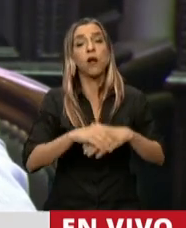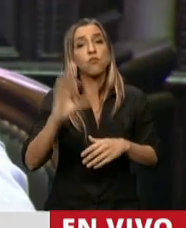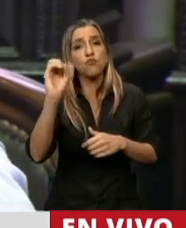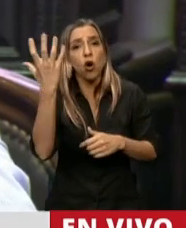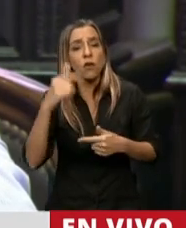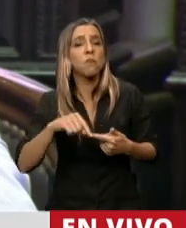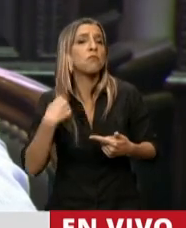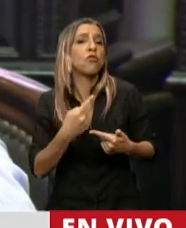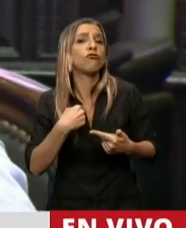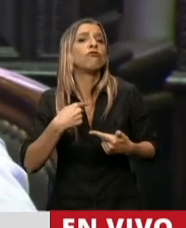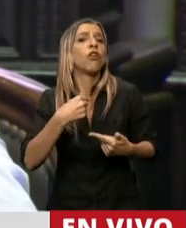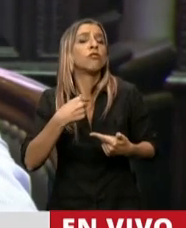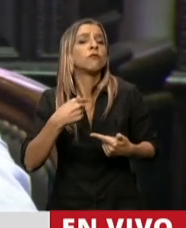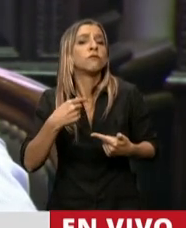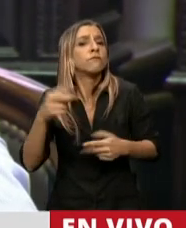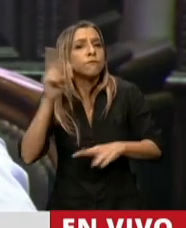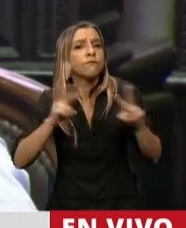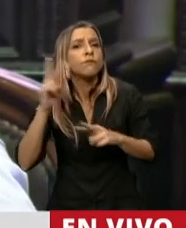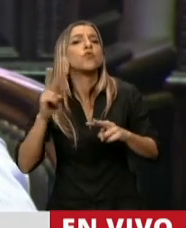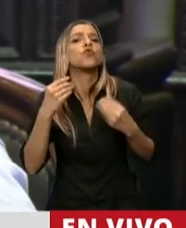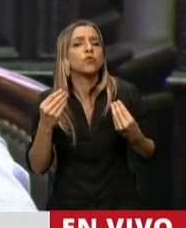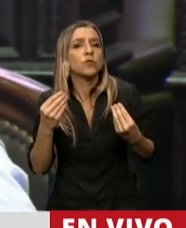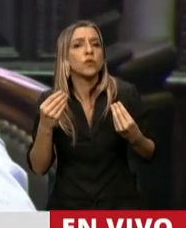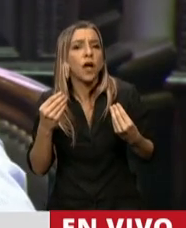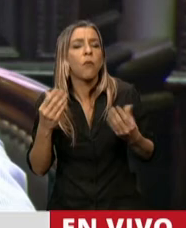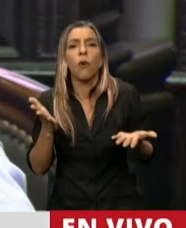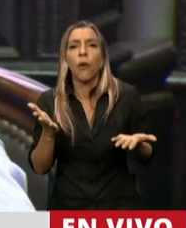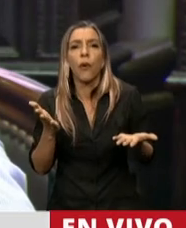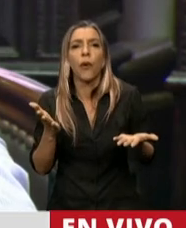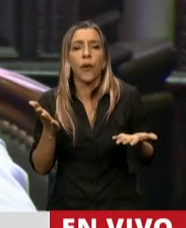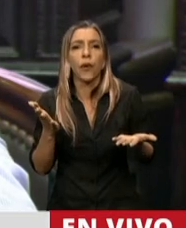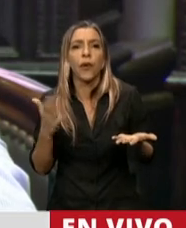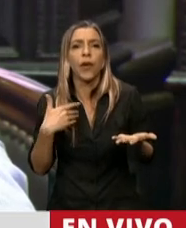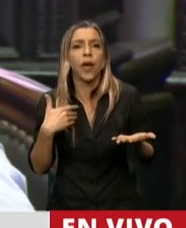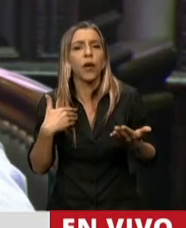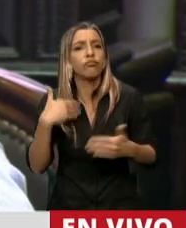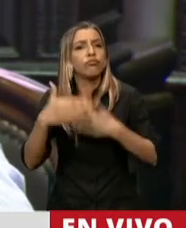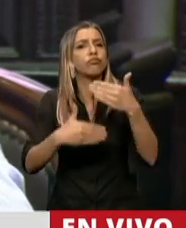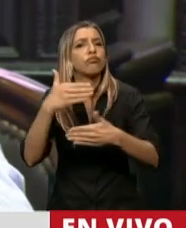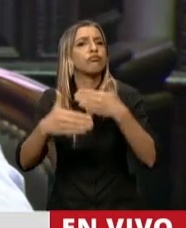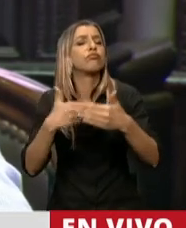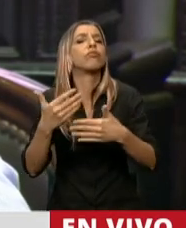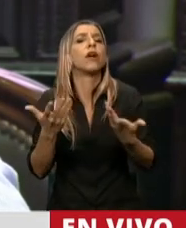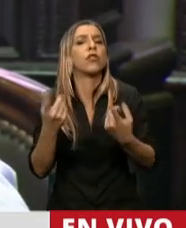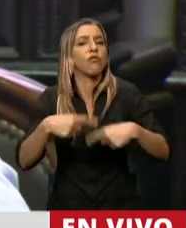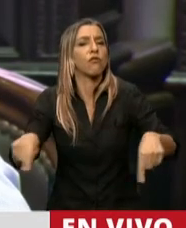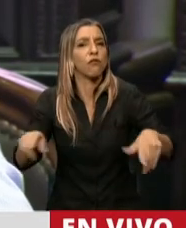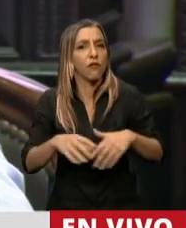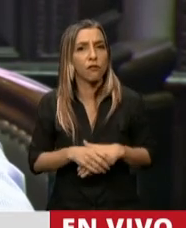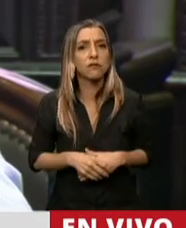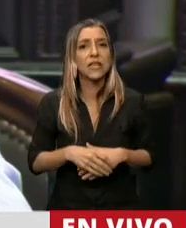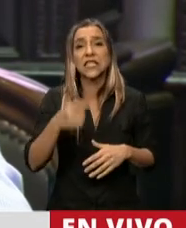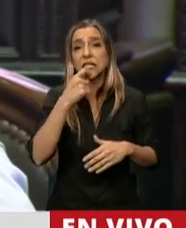que en la postergación va a ser imposible esa igualdad. Y me parece que en